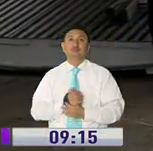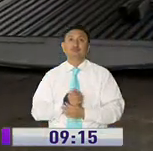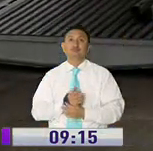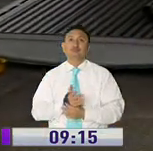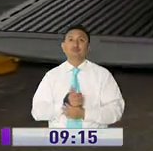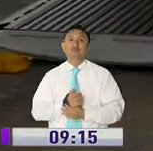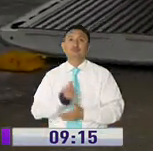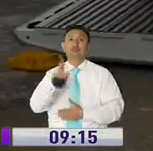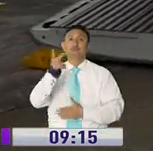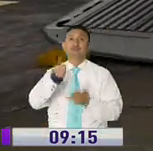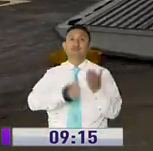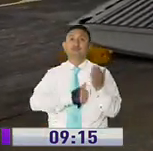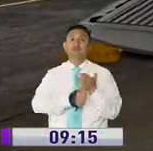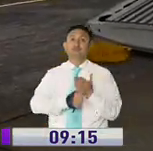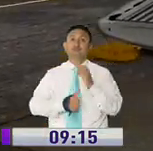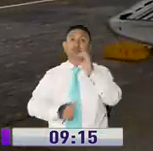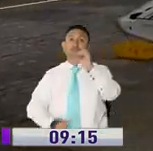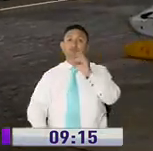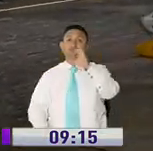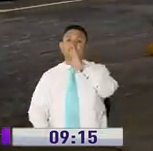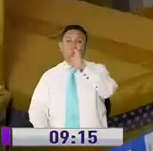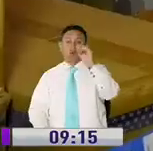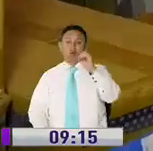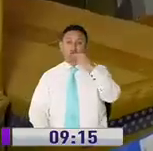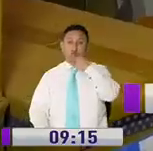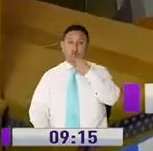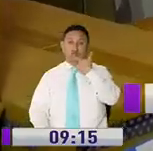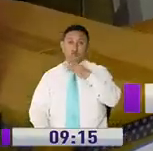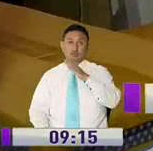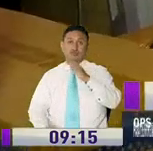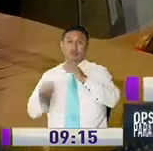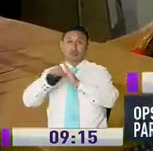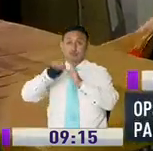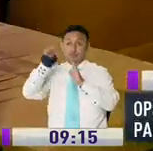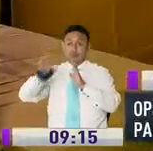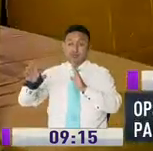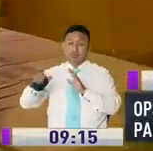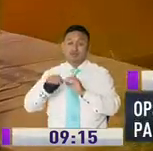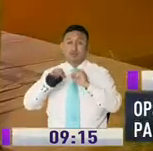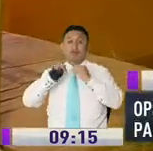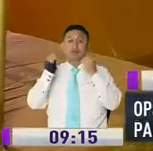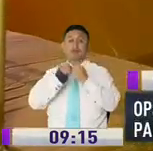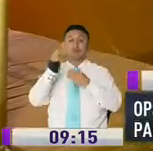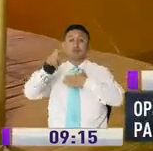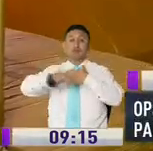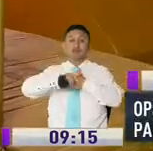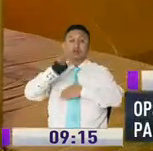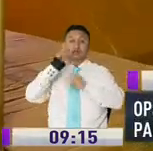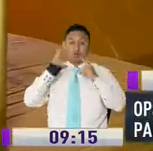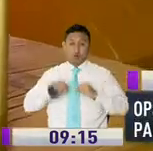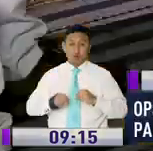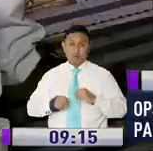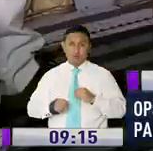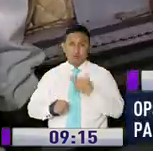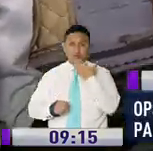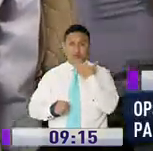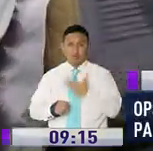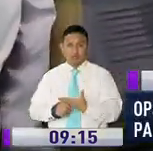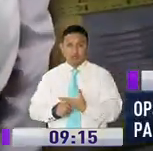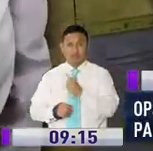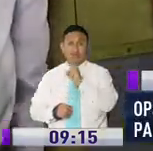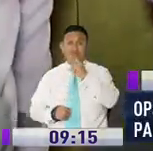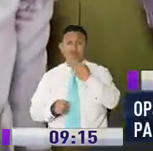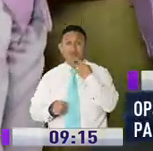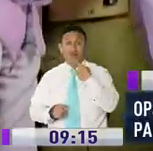El vicepresidente de la República, Otto Sonnenholzner, agradeció la donación enviada por la Organización Panamericana de la Salud al Ecuador. El segundo